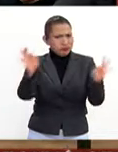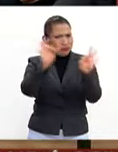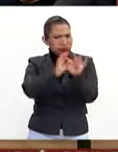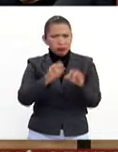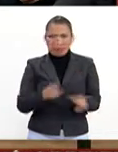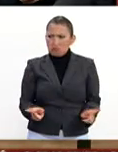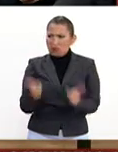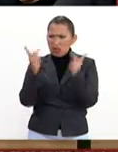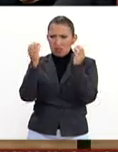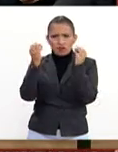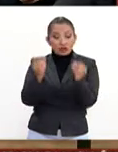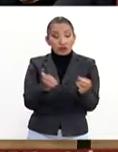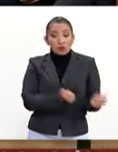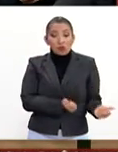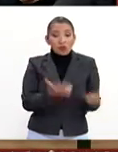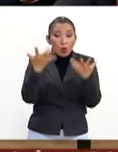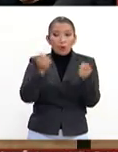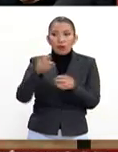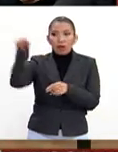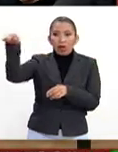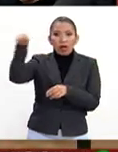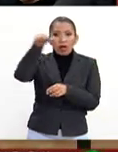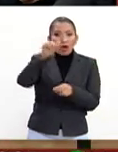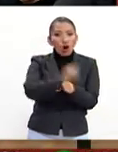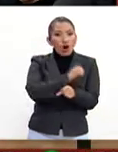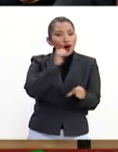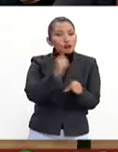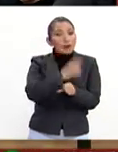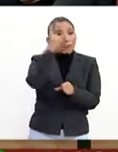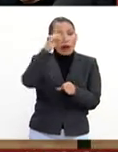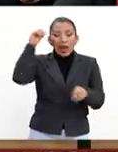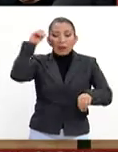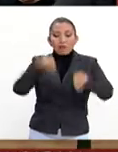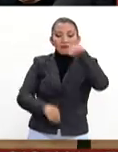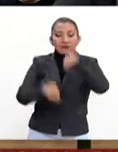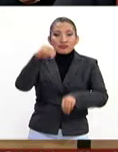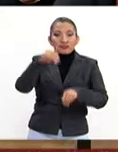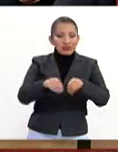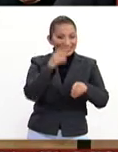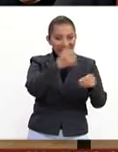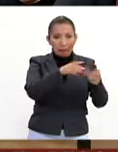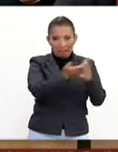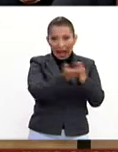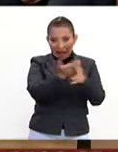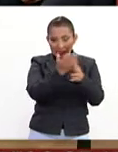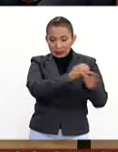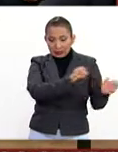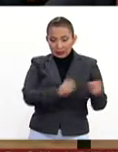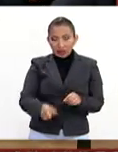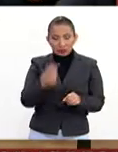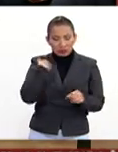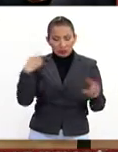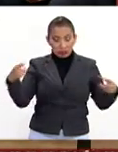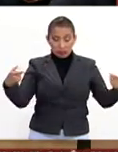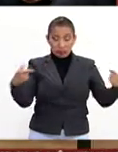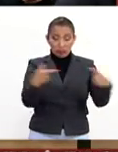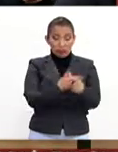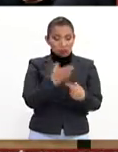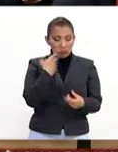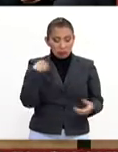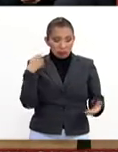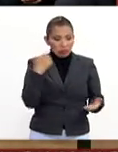regional, comercian muchas partes automotores para armar los carros. Entonces, si tú metes una distorsión como